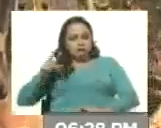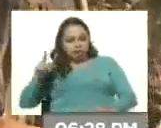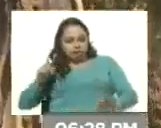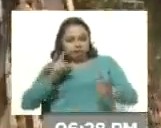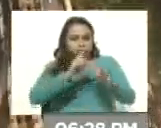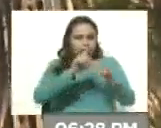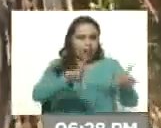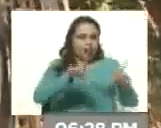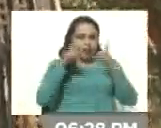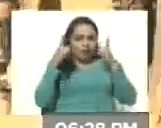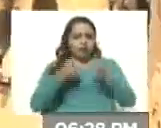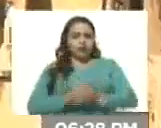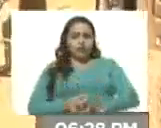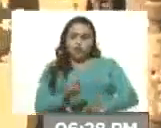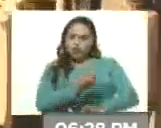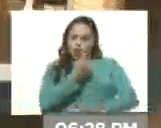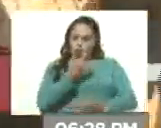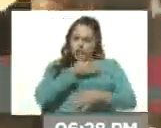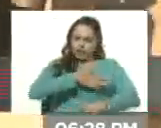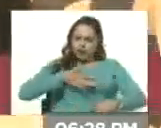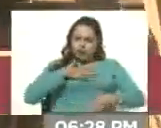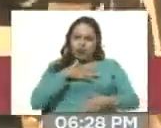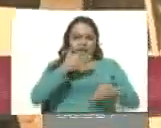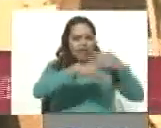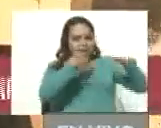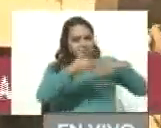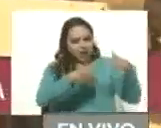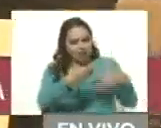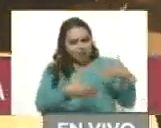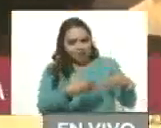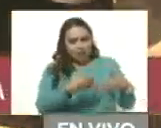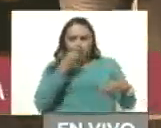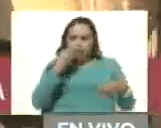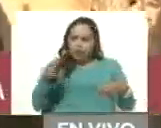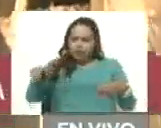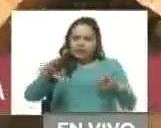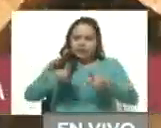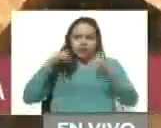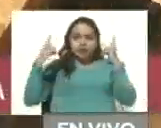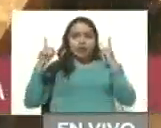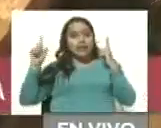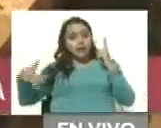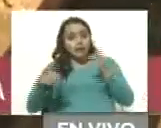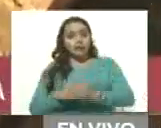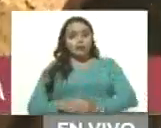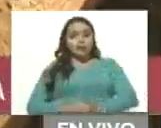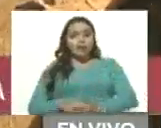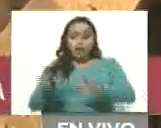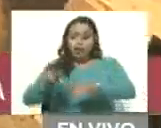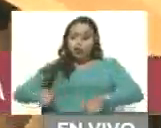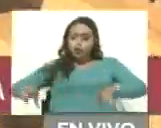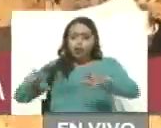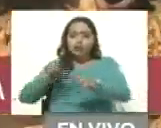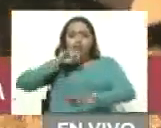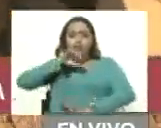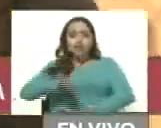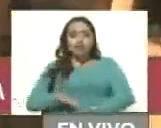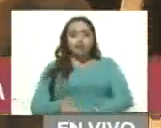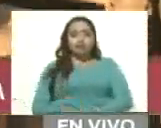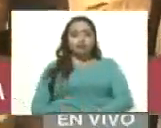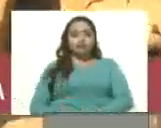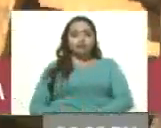central no solamente disfrutar de las playas de esta bonita entidad sino también de su historia